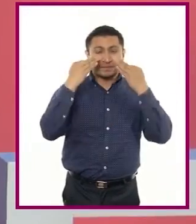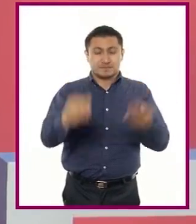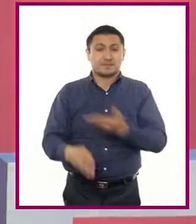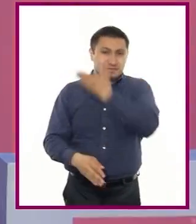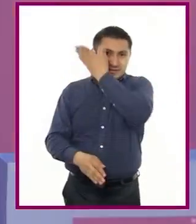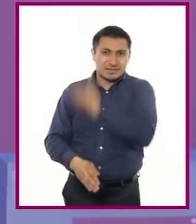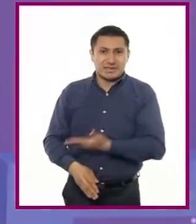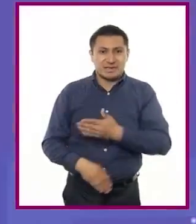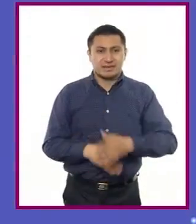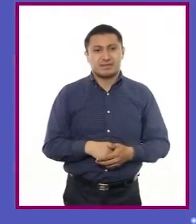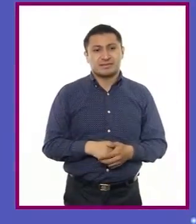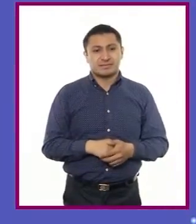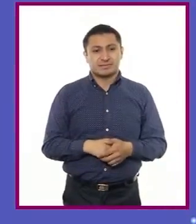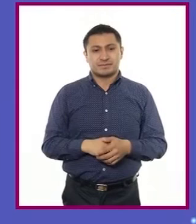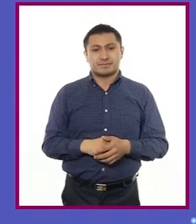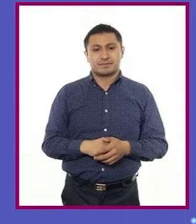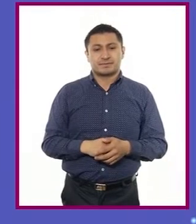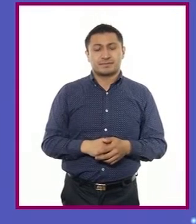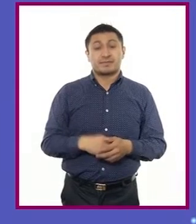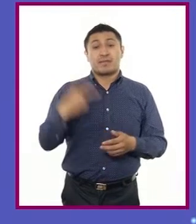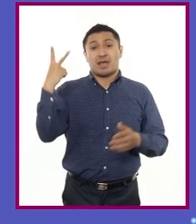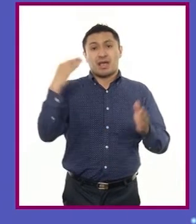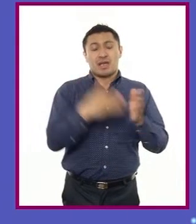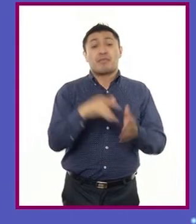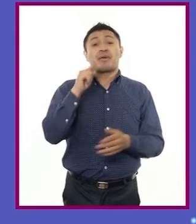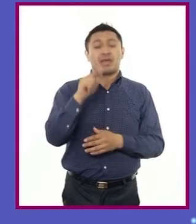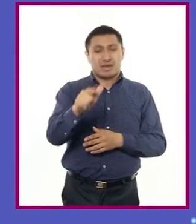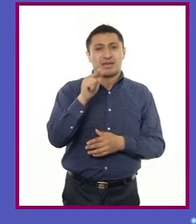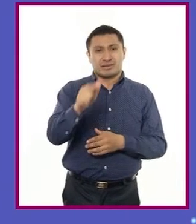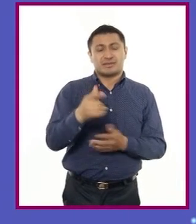viñeta. En 2017,